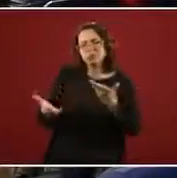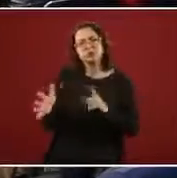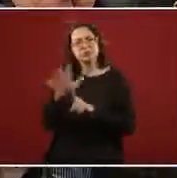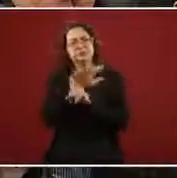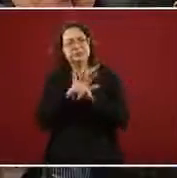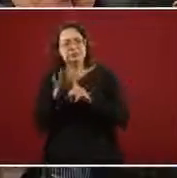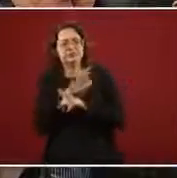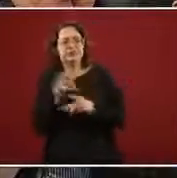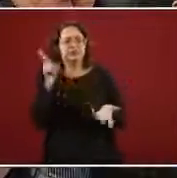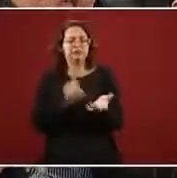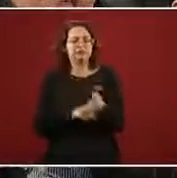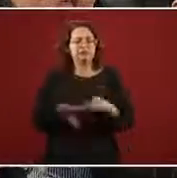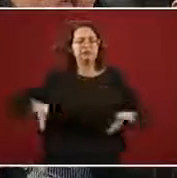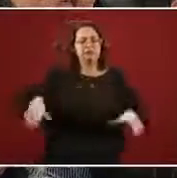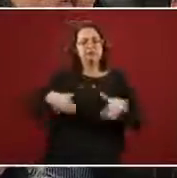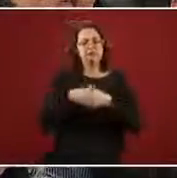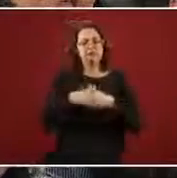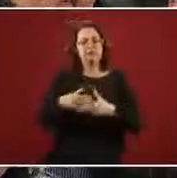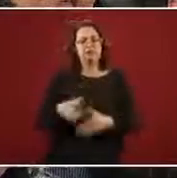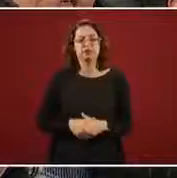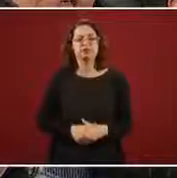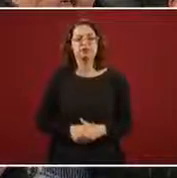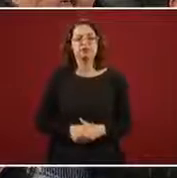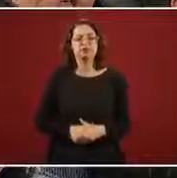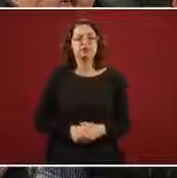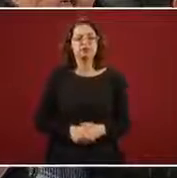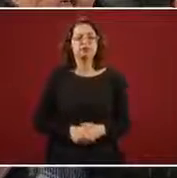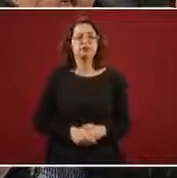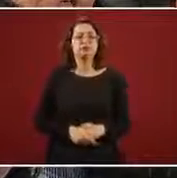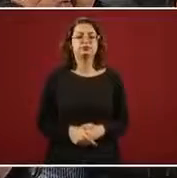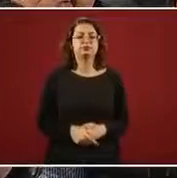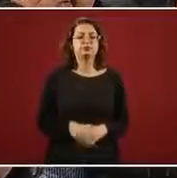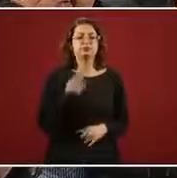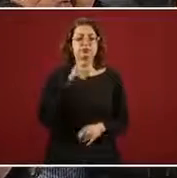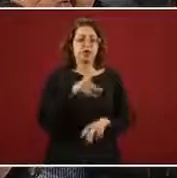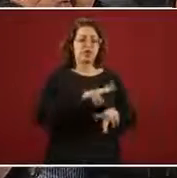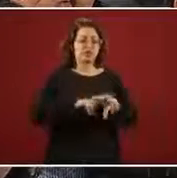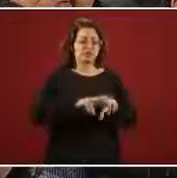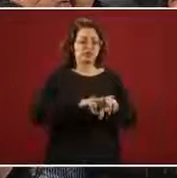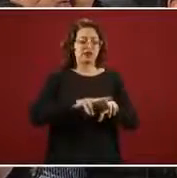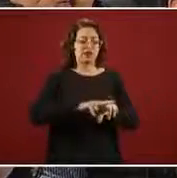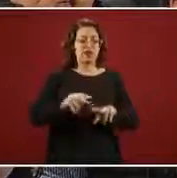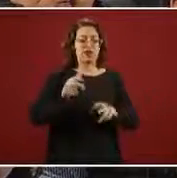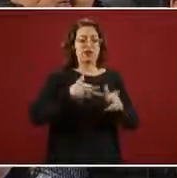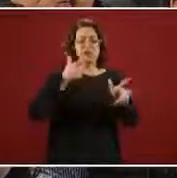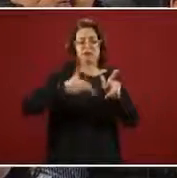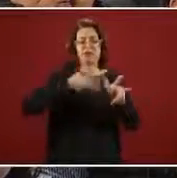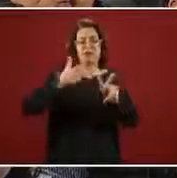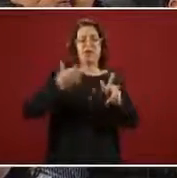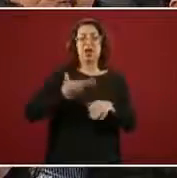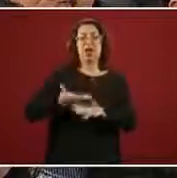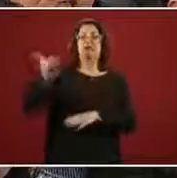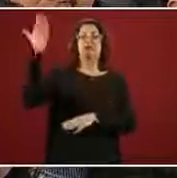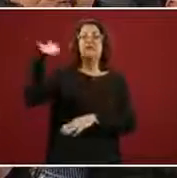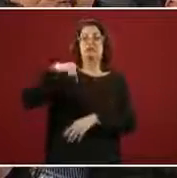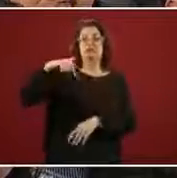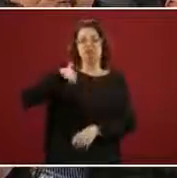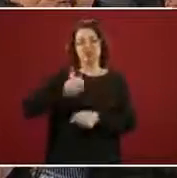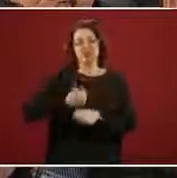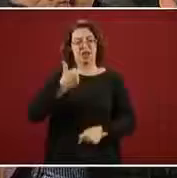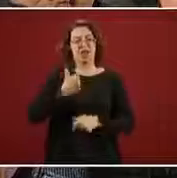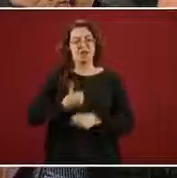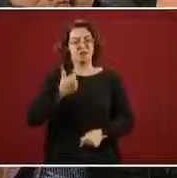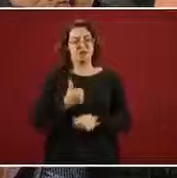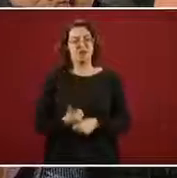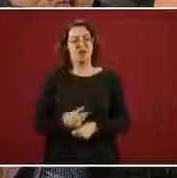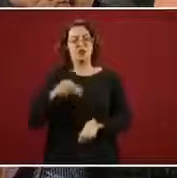Ese tren, mi abuelo era médico en Yucatán y viajaba para